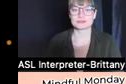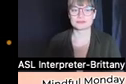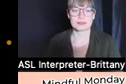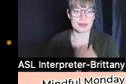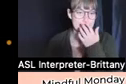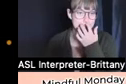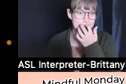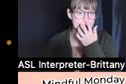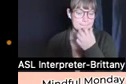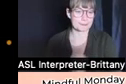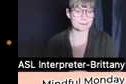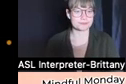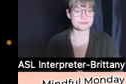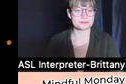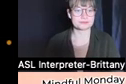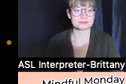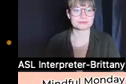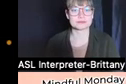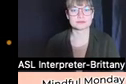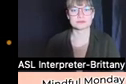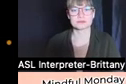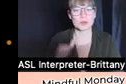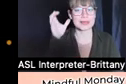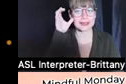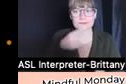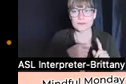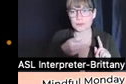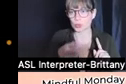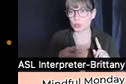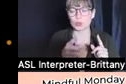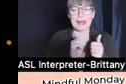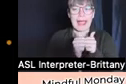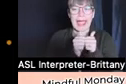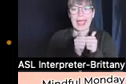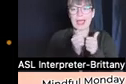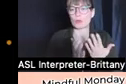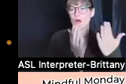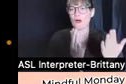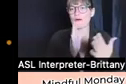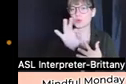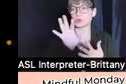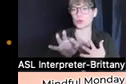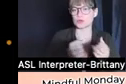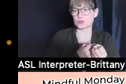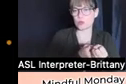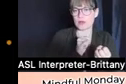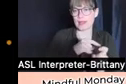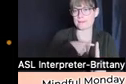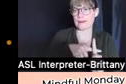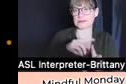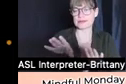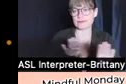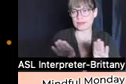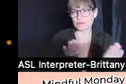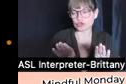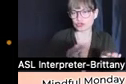Ahora vamos a verificar y conectar. Queremos escuchar de ustedes cómo ofrecen ustedes opciones para